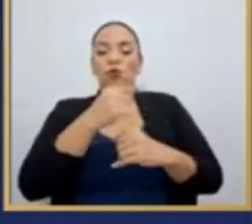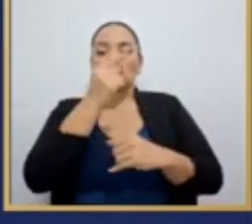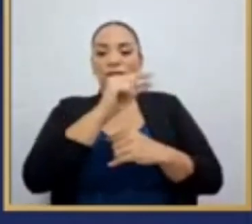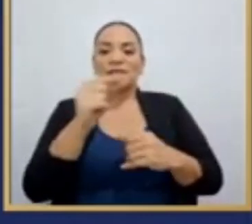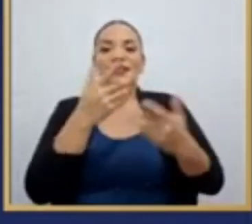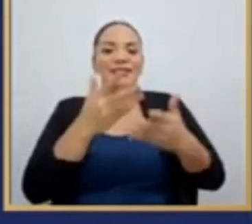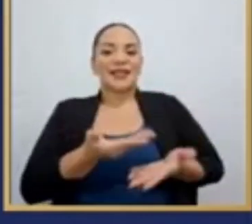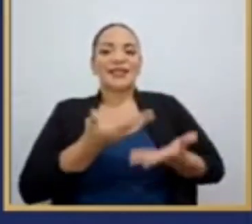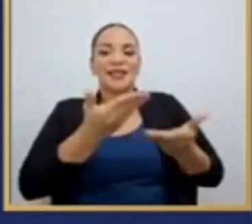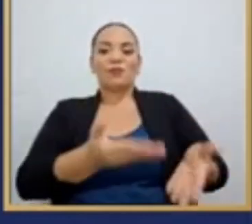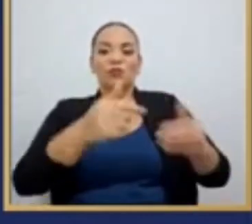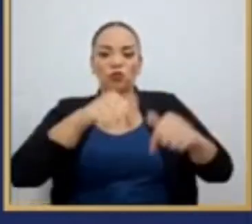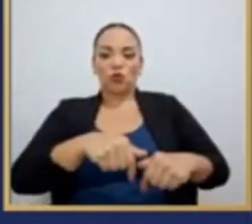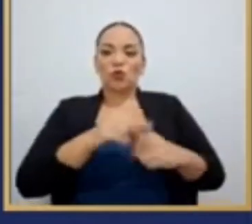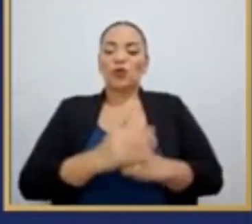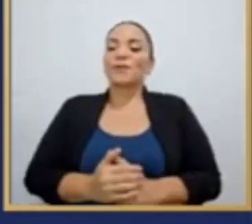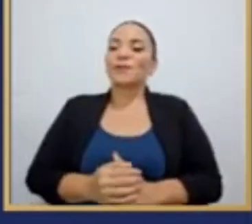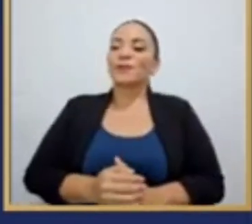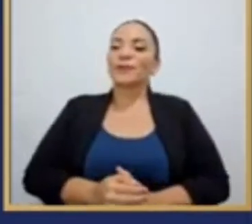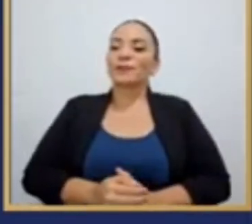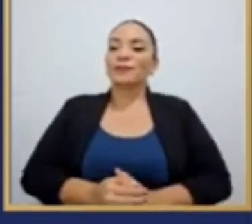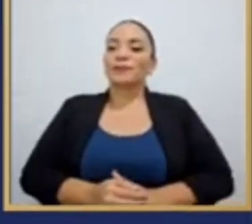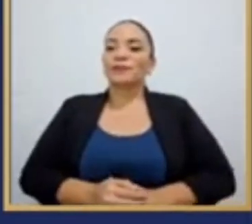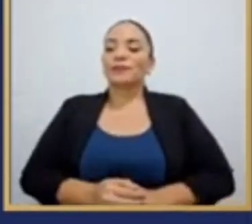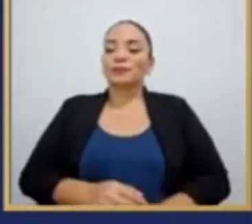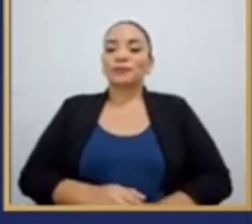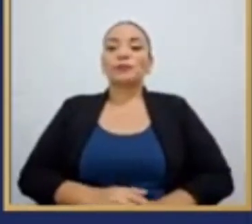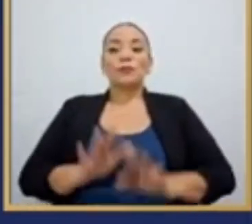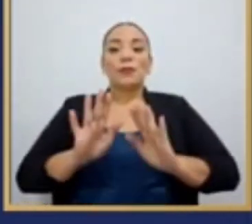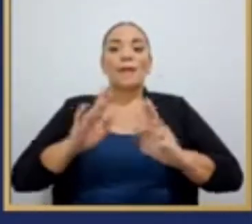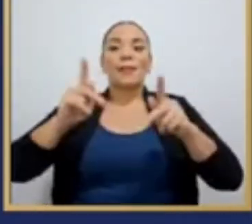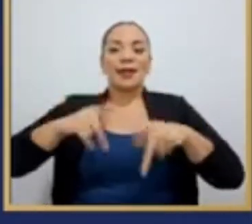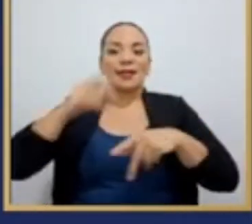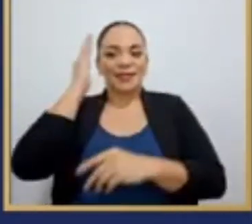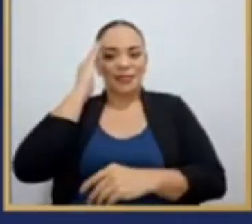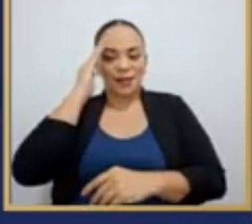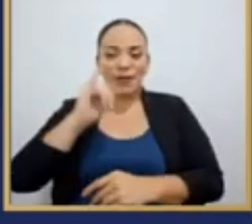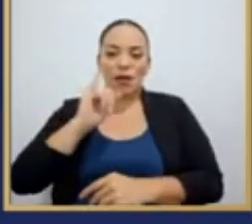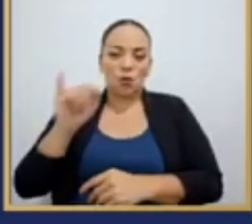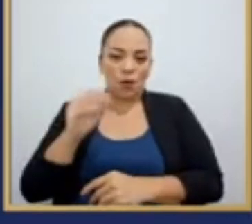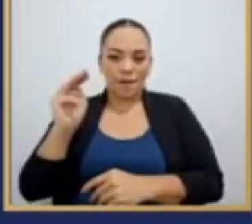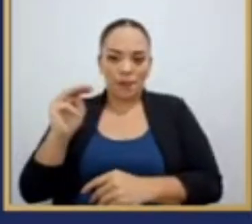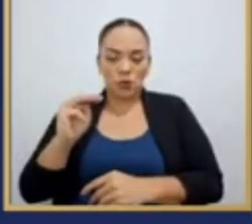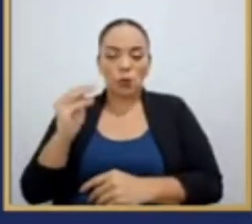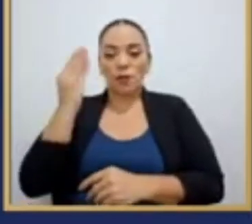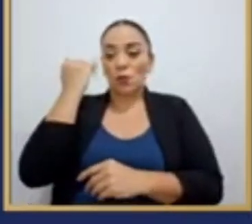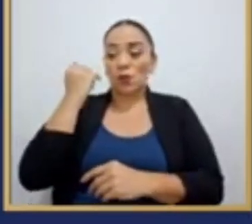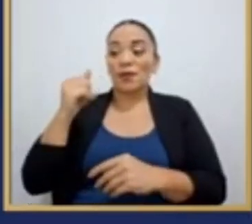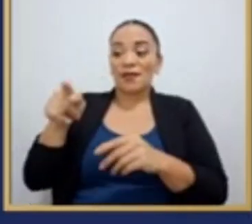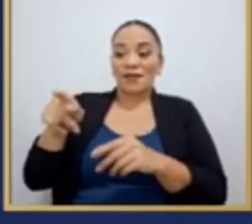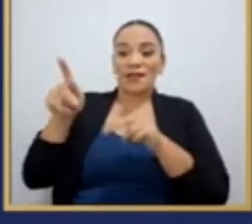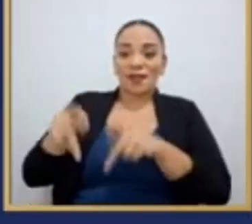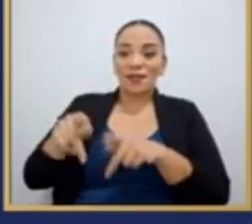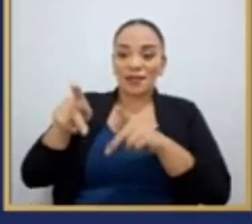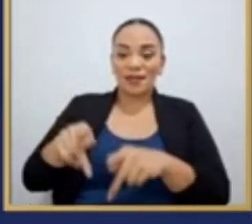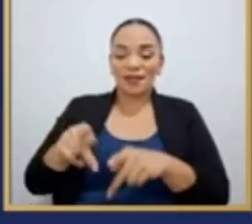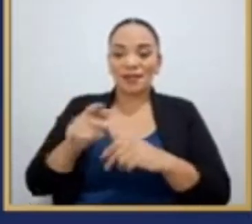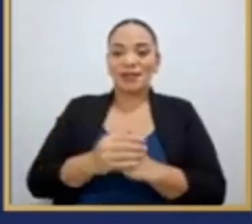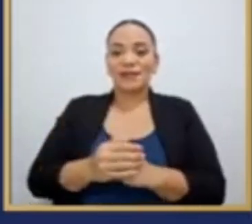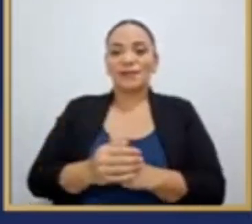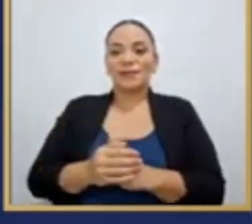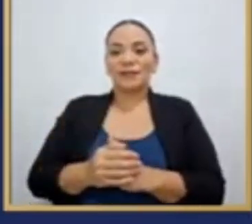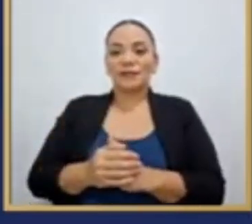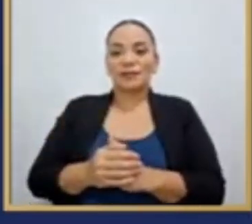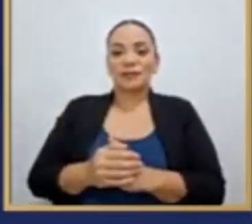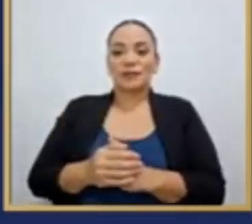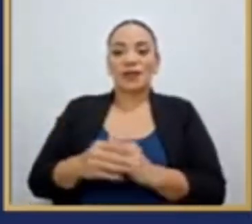los entregamos el día de hoy. Por eso, entonces, para que la gente lo tenga claro, Juan Manuel, porque a la gente que no tiene buena